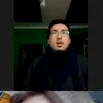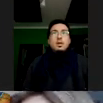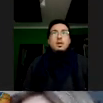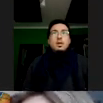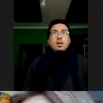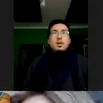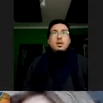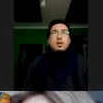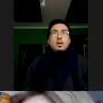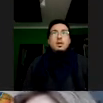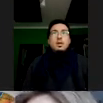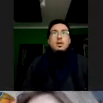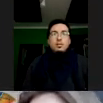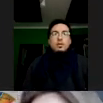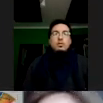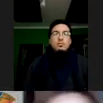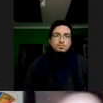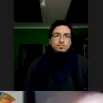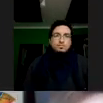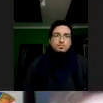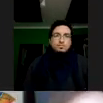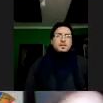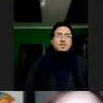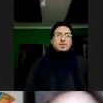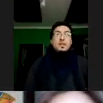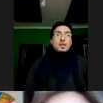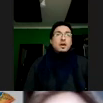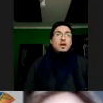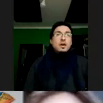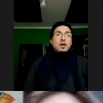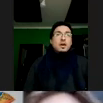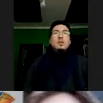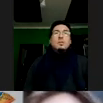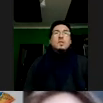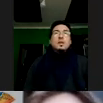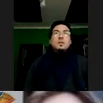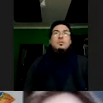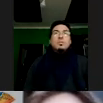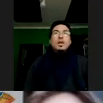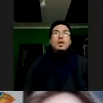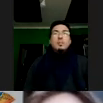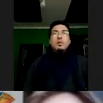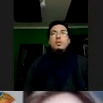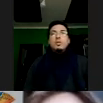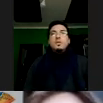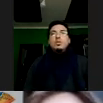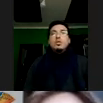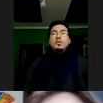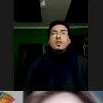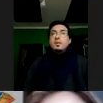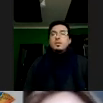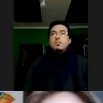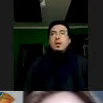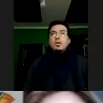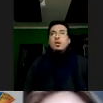justamente aquí otro ejemplo, un poco en un formato más 3D, que también se representa un poco el ejemplo que le estoy diciendo, cómo